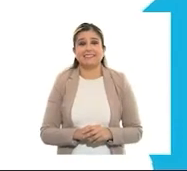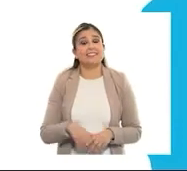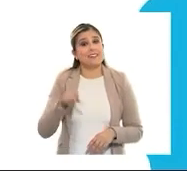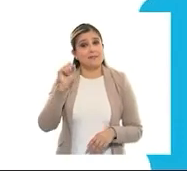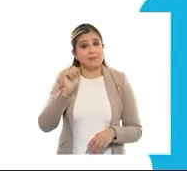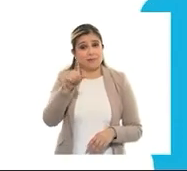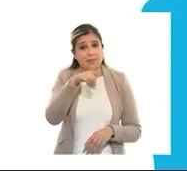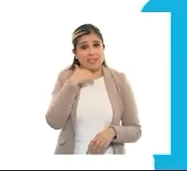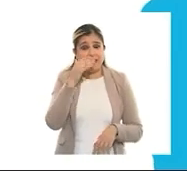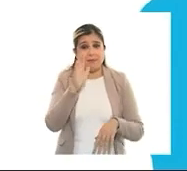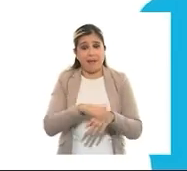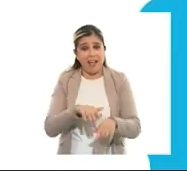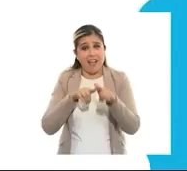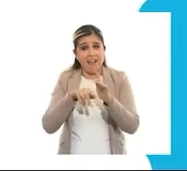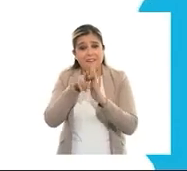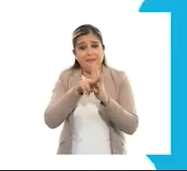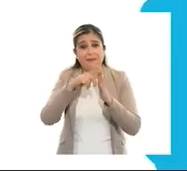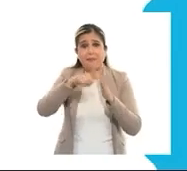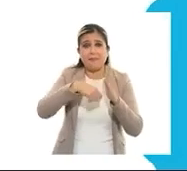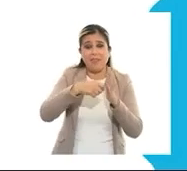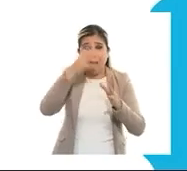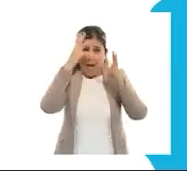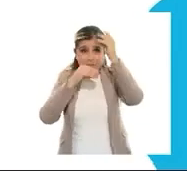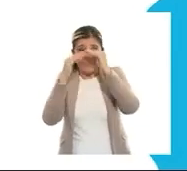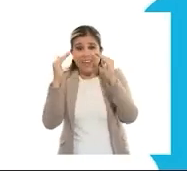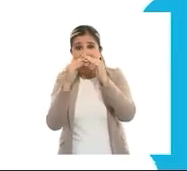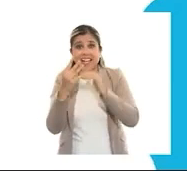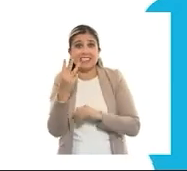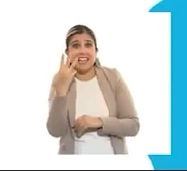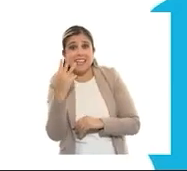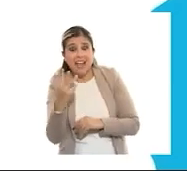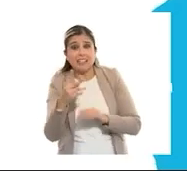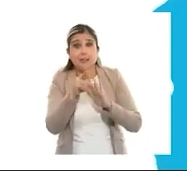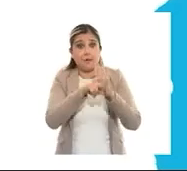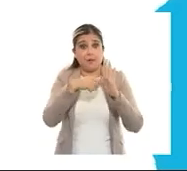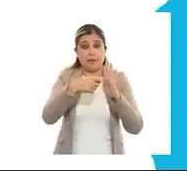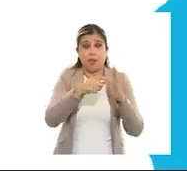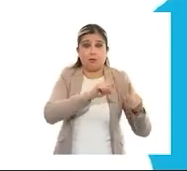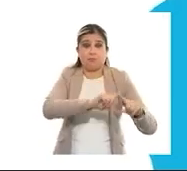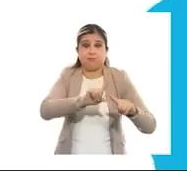Si quieres volver a ver los programas de Aprende en Casa 3, los puedes encontrar en la